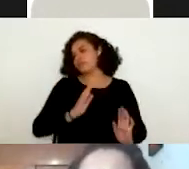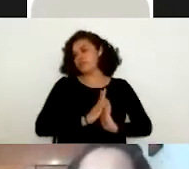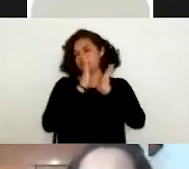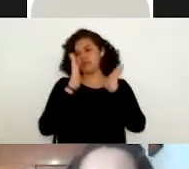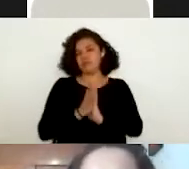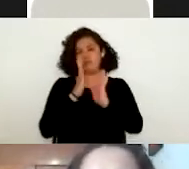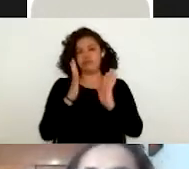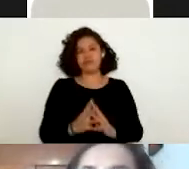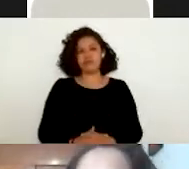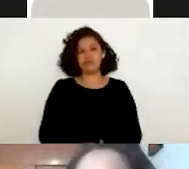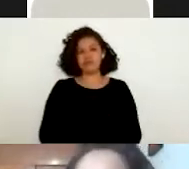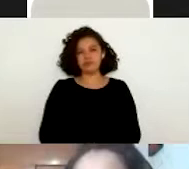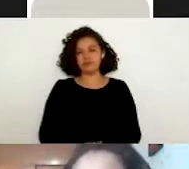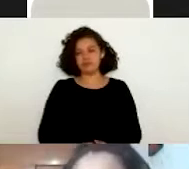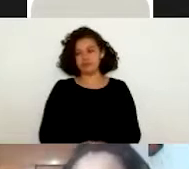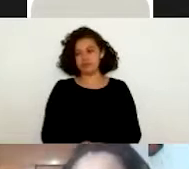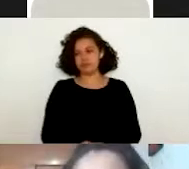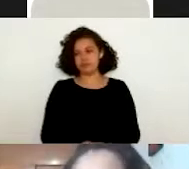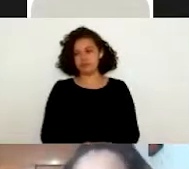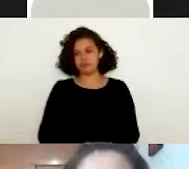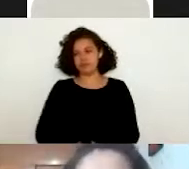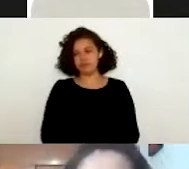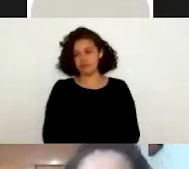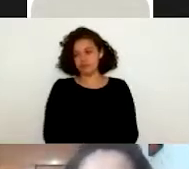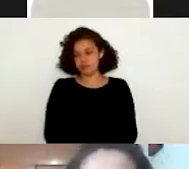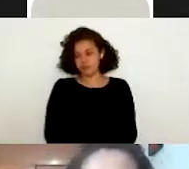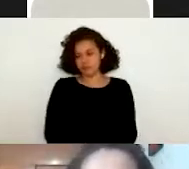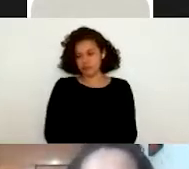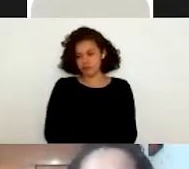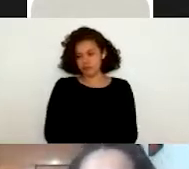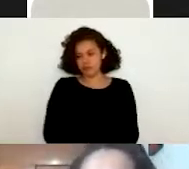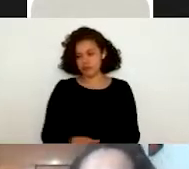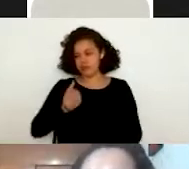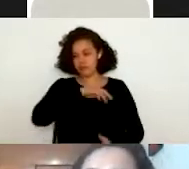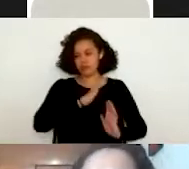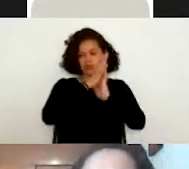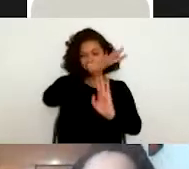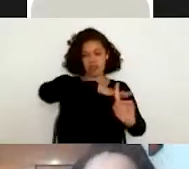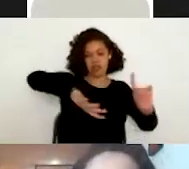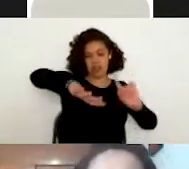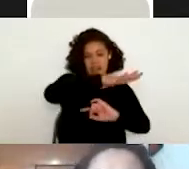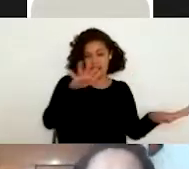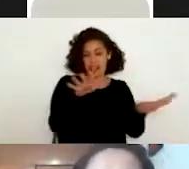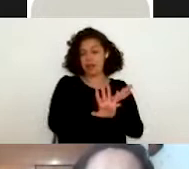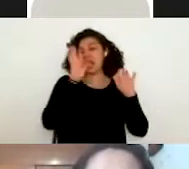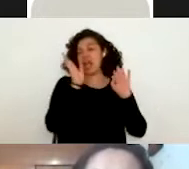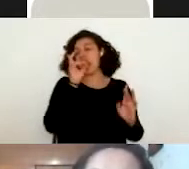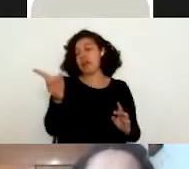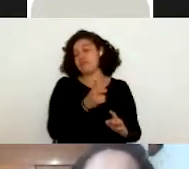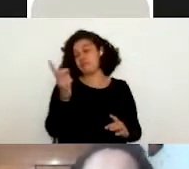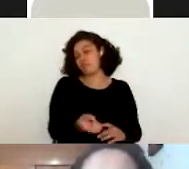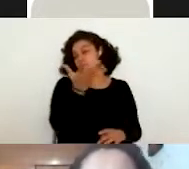va a cambiar el entorno o la realidad para siempre, sí buscar que